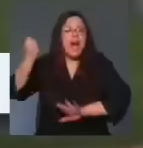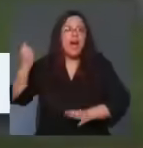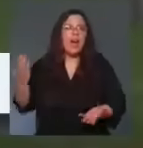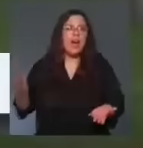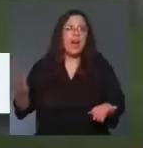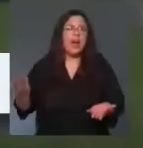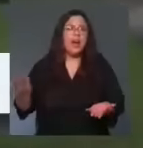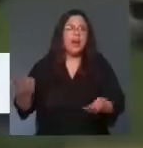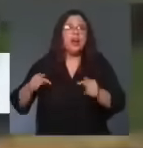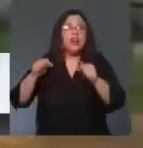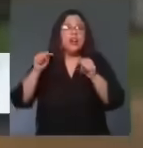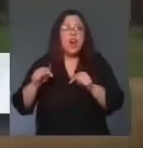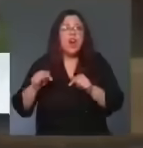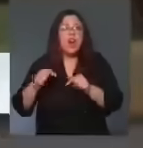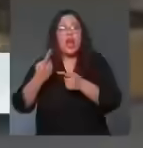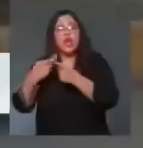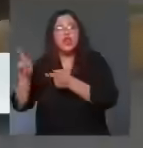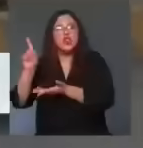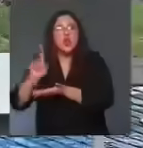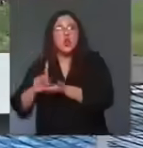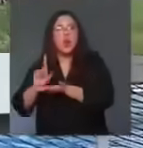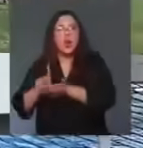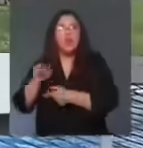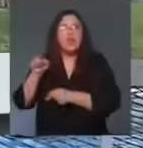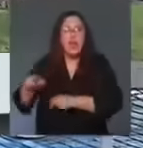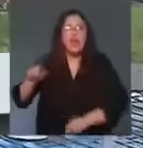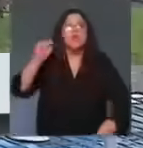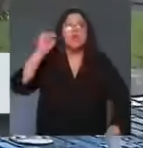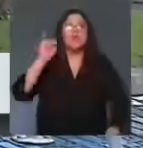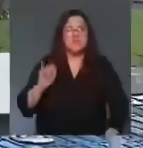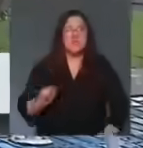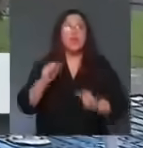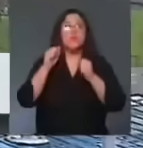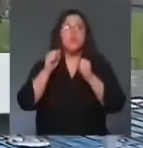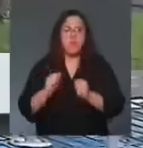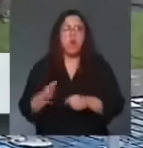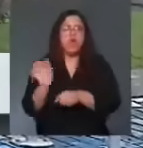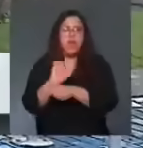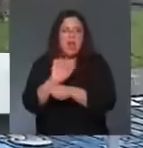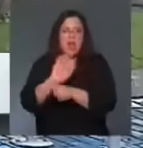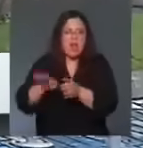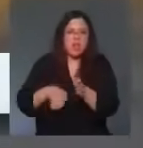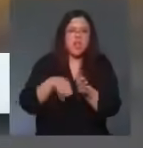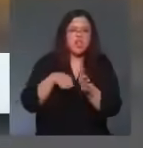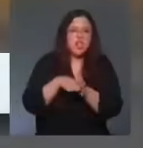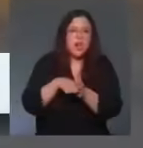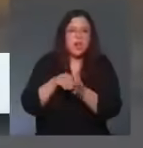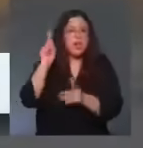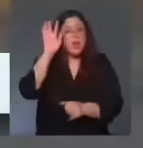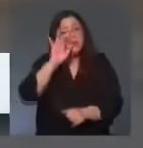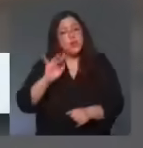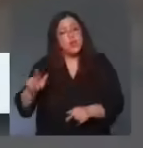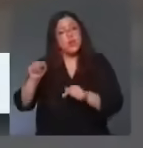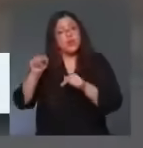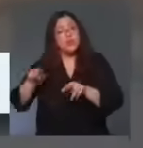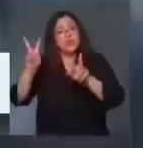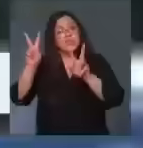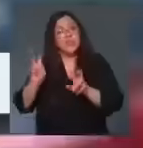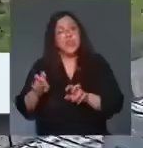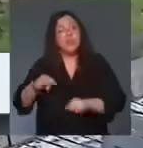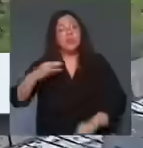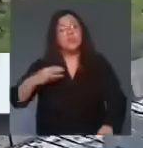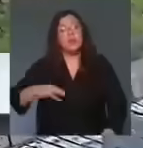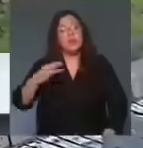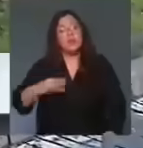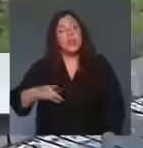e instalado en este otro lugar donde claramente sí se puede uno estacionar. Imaginamos que con este gesto la Municipalidad